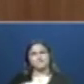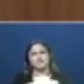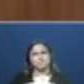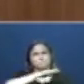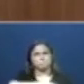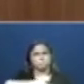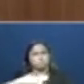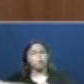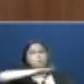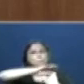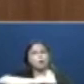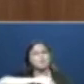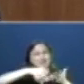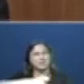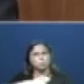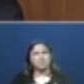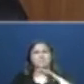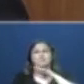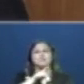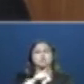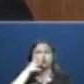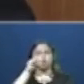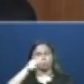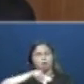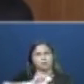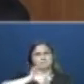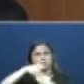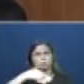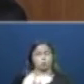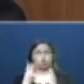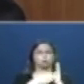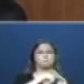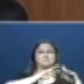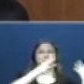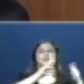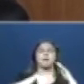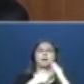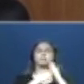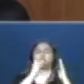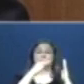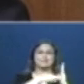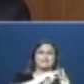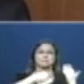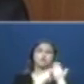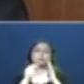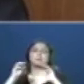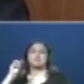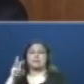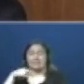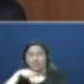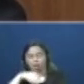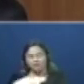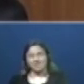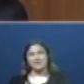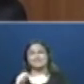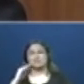actual programa de desarrollo rural de Castilla y león 2007-2013 hoy ya ejecutado al 70